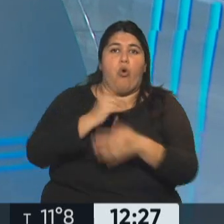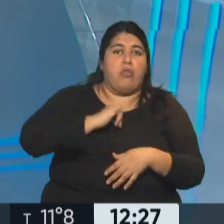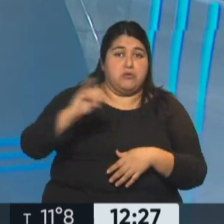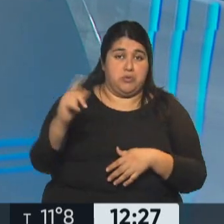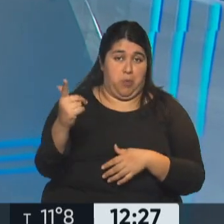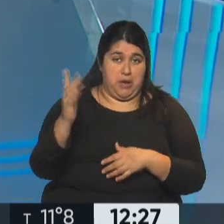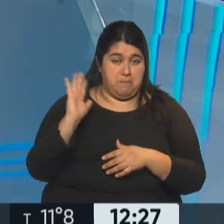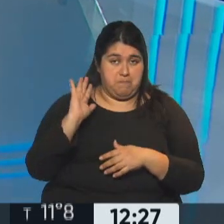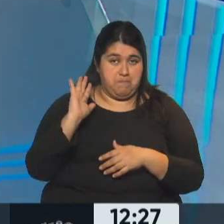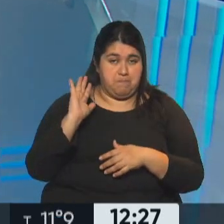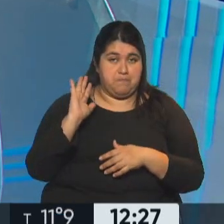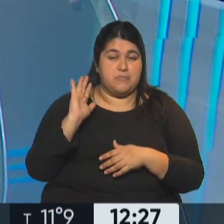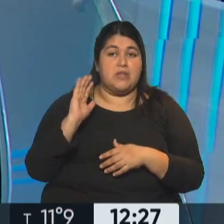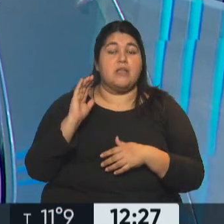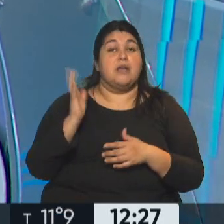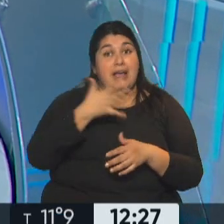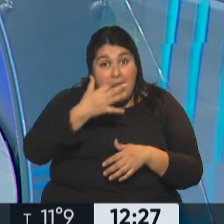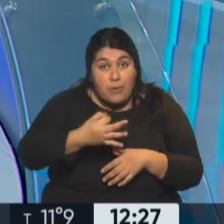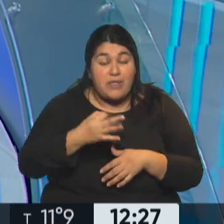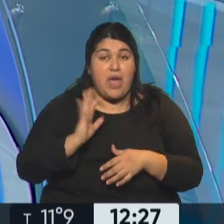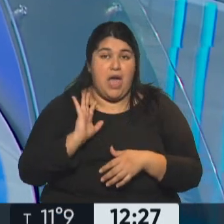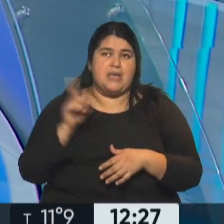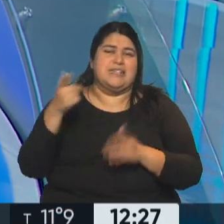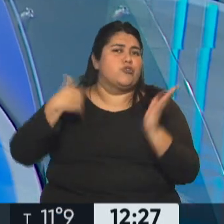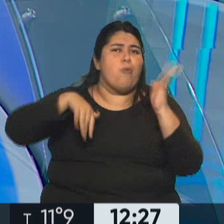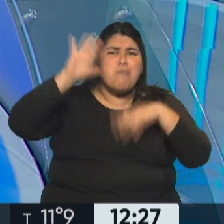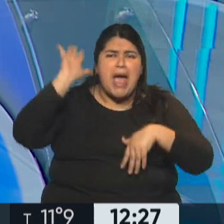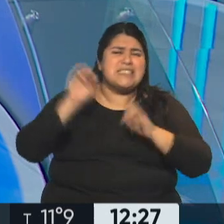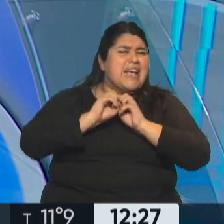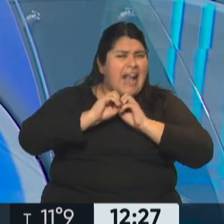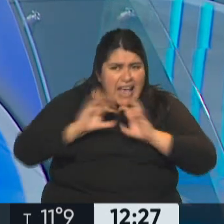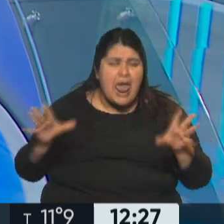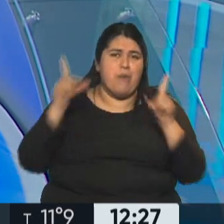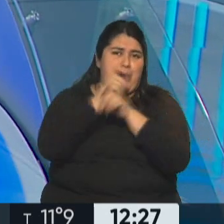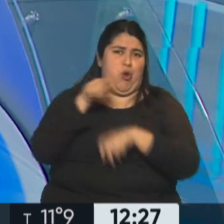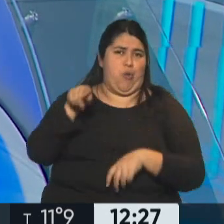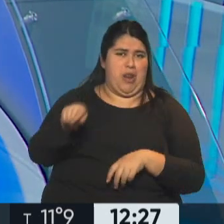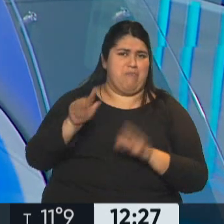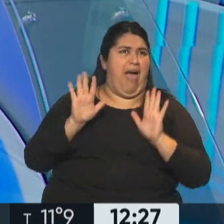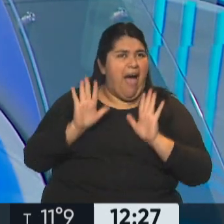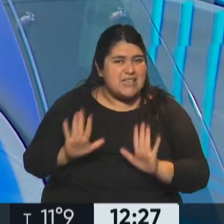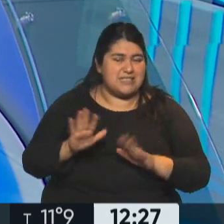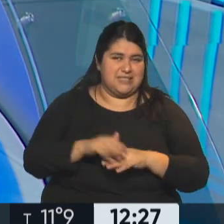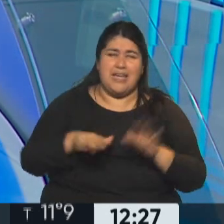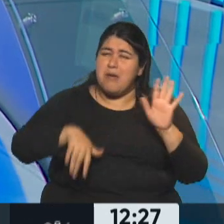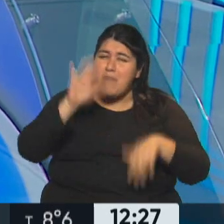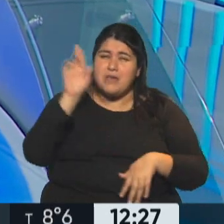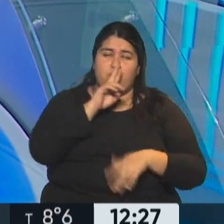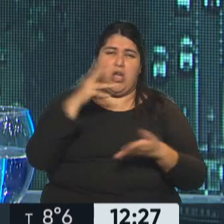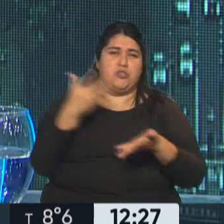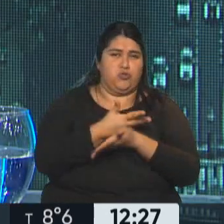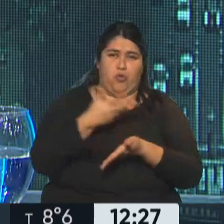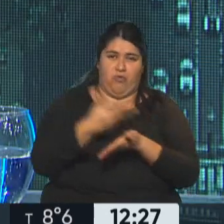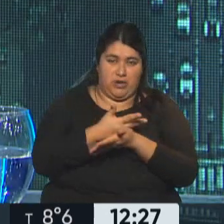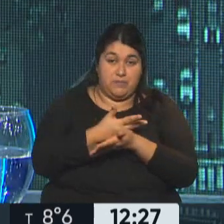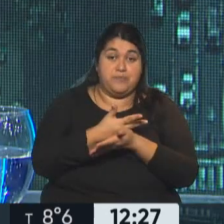alimentario. Y la verdad es que yo creo que es uno de los más graves problemas que enfrentan las mujeres una vez